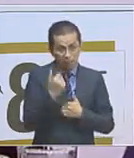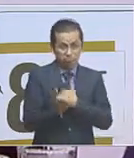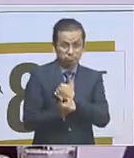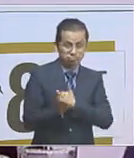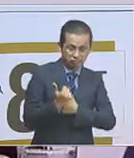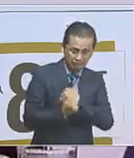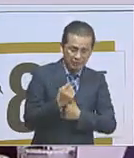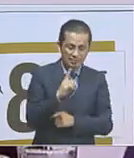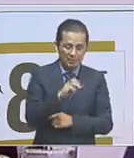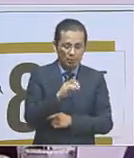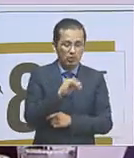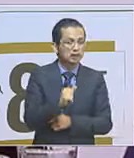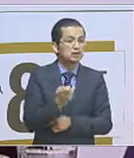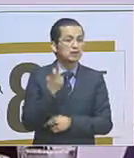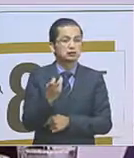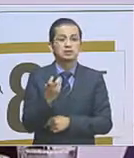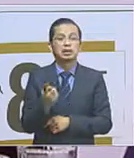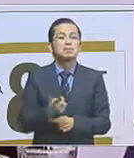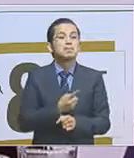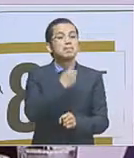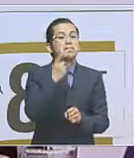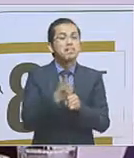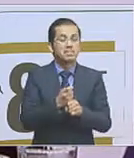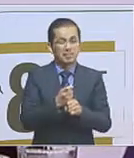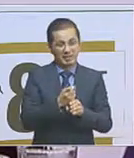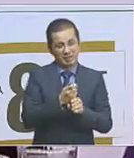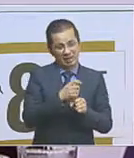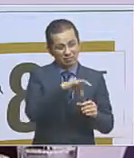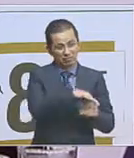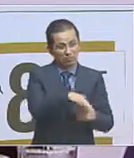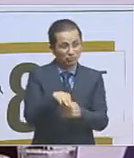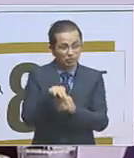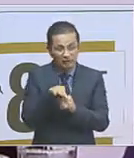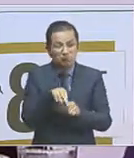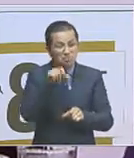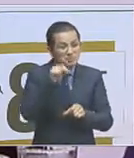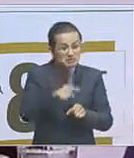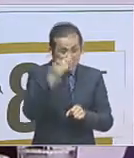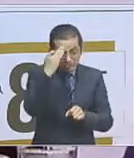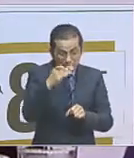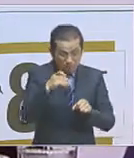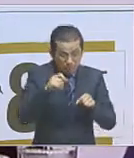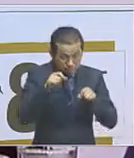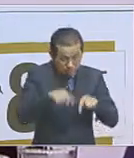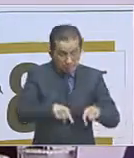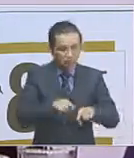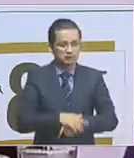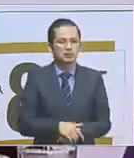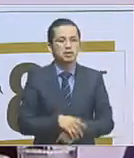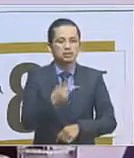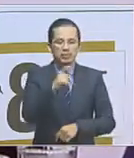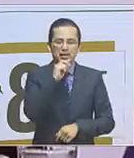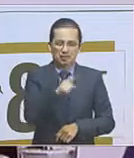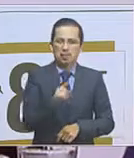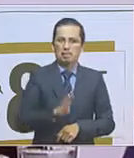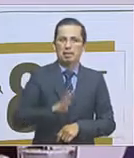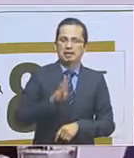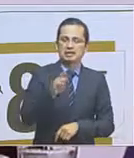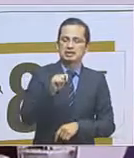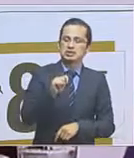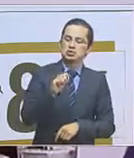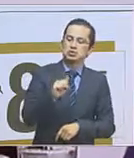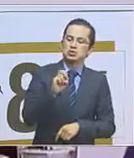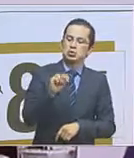primera gran elección concurrente y tsunami permítanme decir la palabra tsunami de